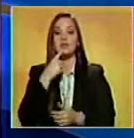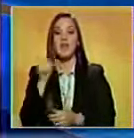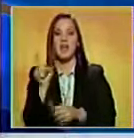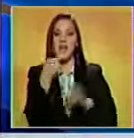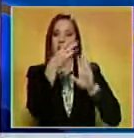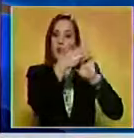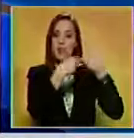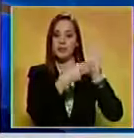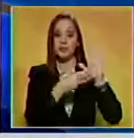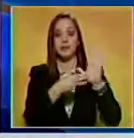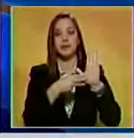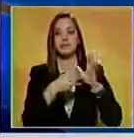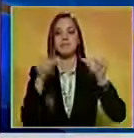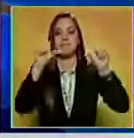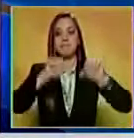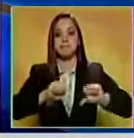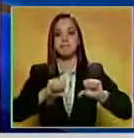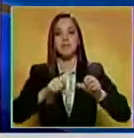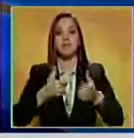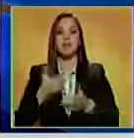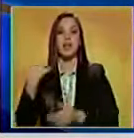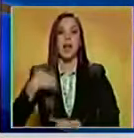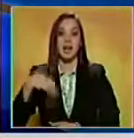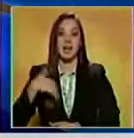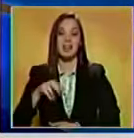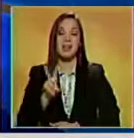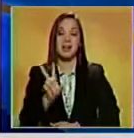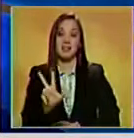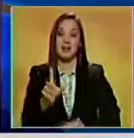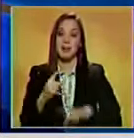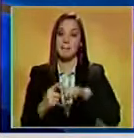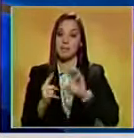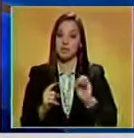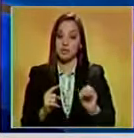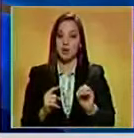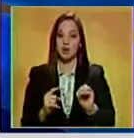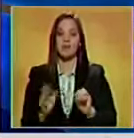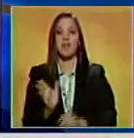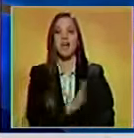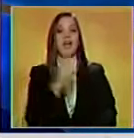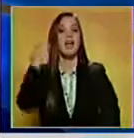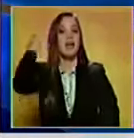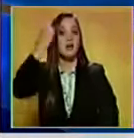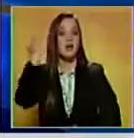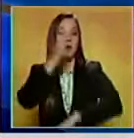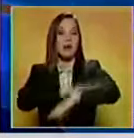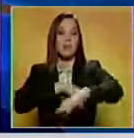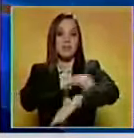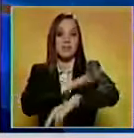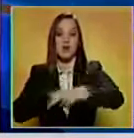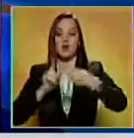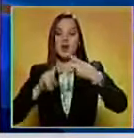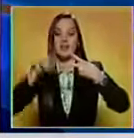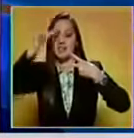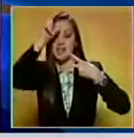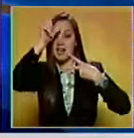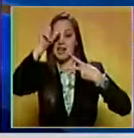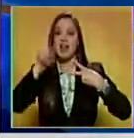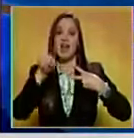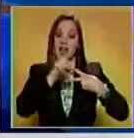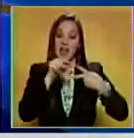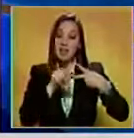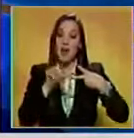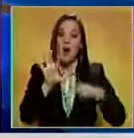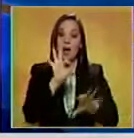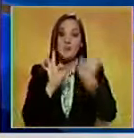Copa Libertadores con una victoria en Huracán de Argentina con 3-0. En tanto, en Europa, el Barcelona y el Bayern Múnich se convirtieron en los primeros clasificados a